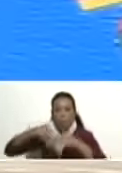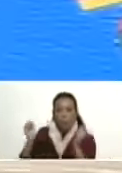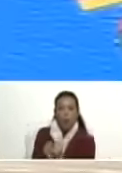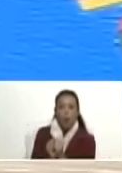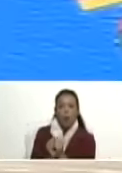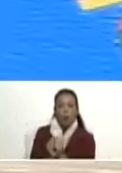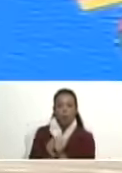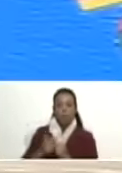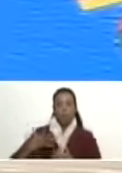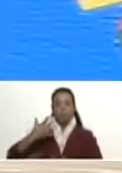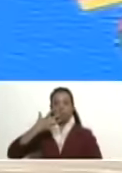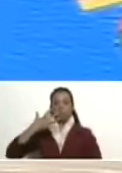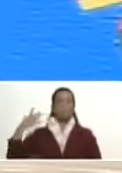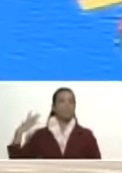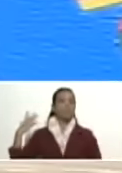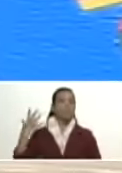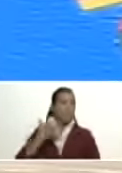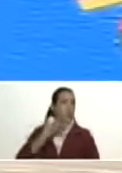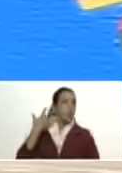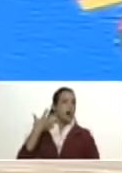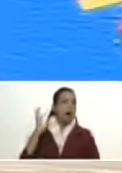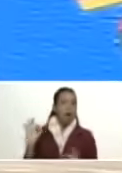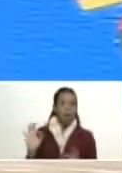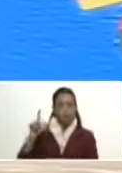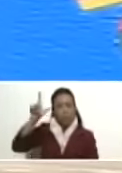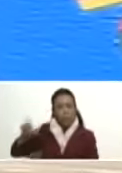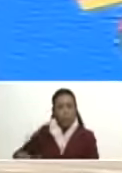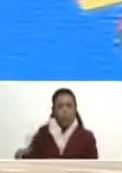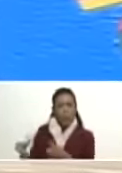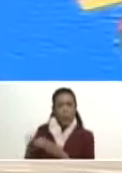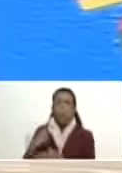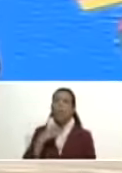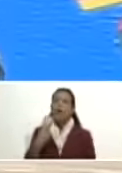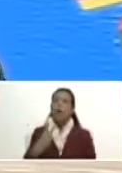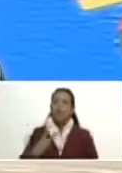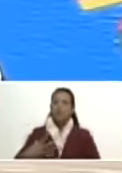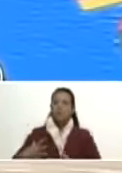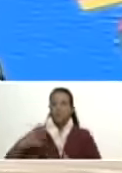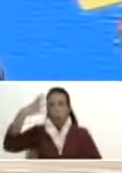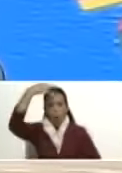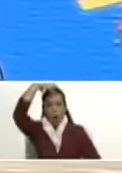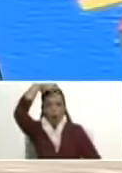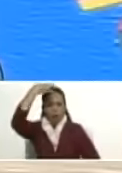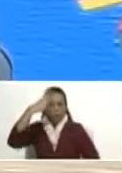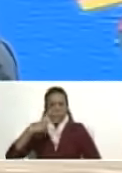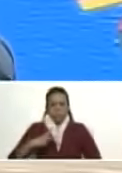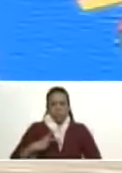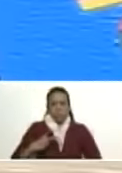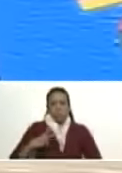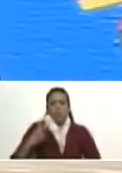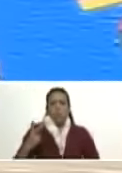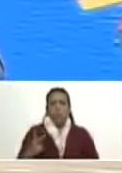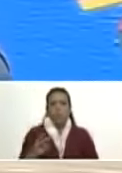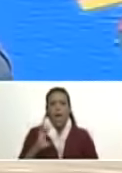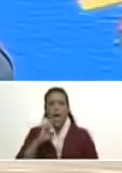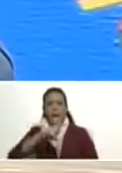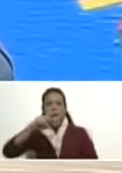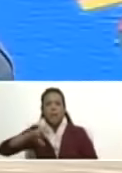declaraciones arrogantes, que más bien parecen declaraciones de un vocero imperial, del vocero de la